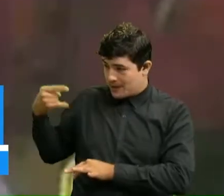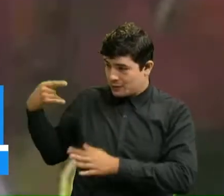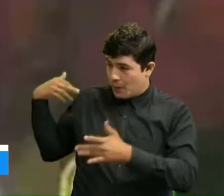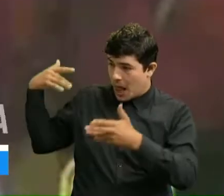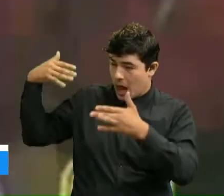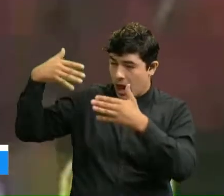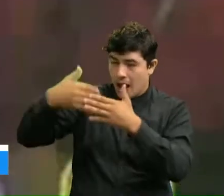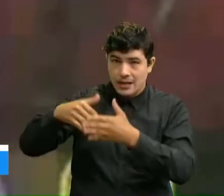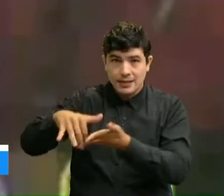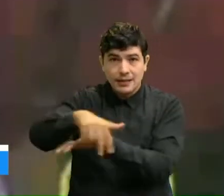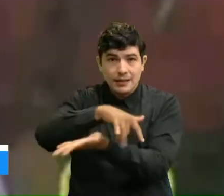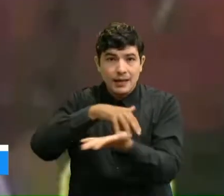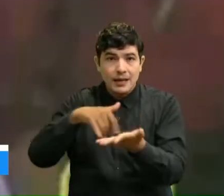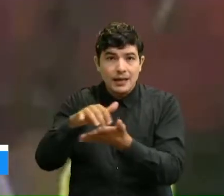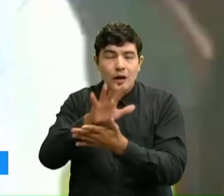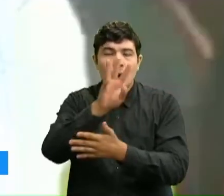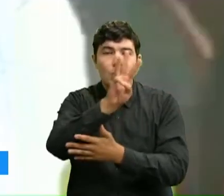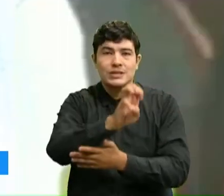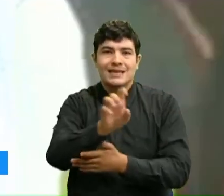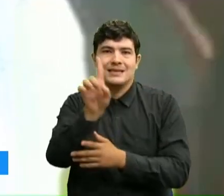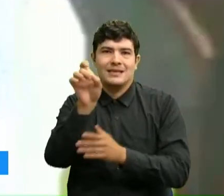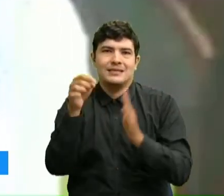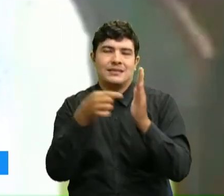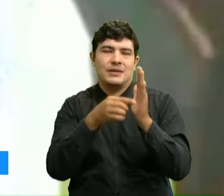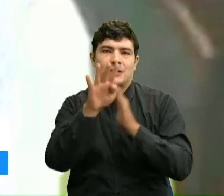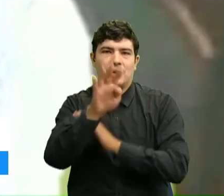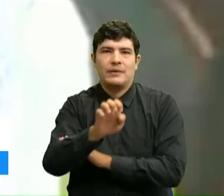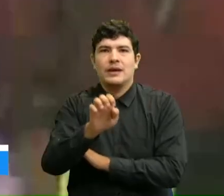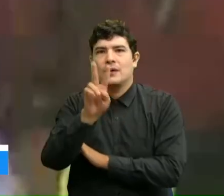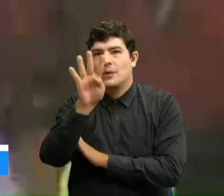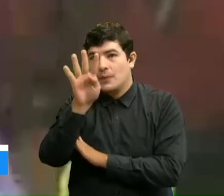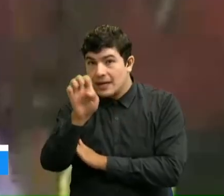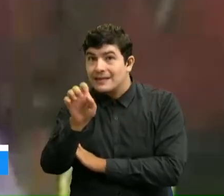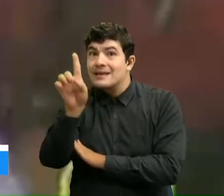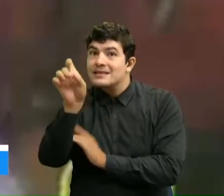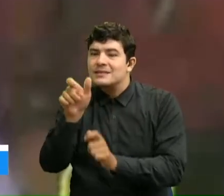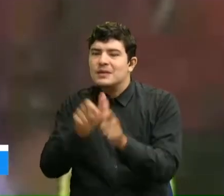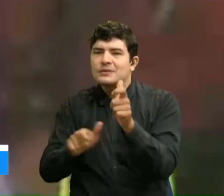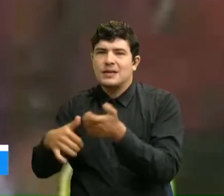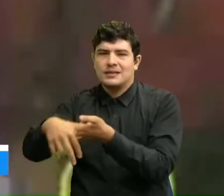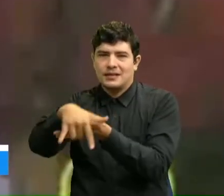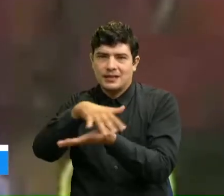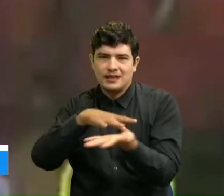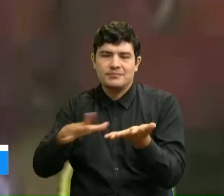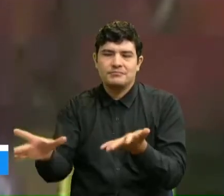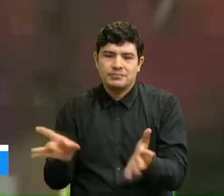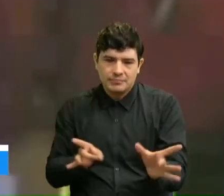departamento 86 mil 796 santandereanos han sido víctimas del cob y 19